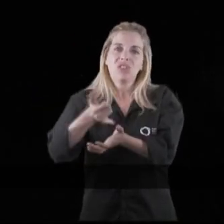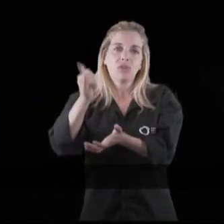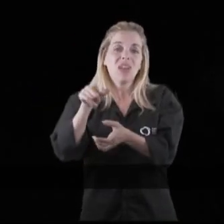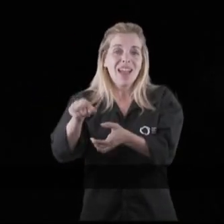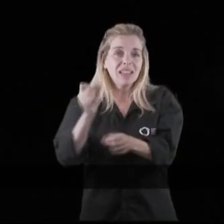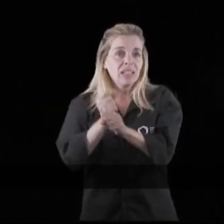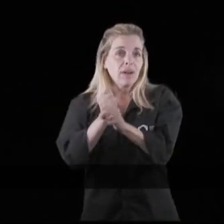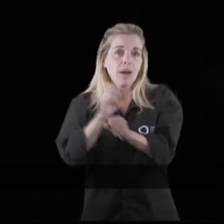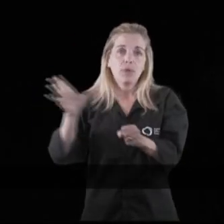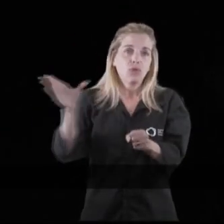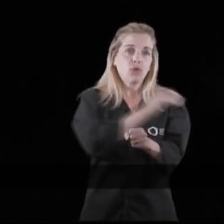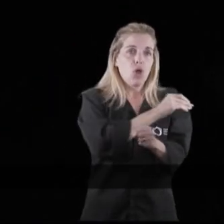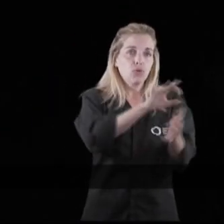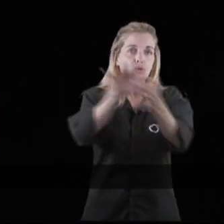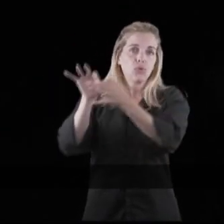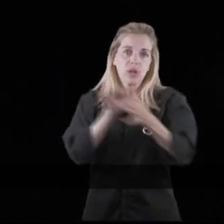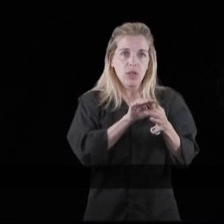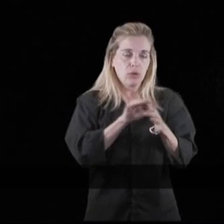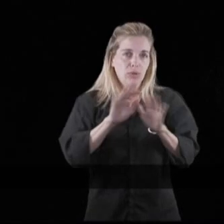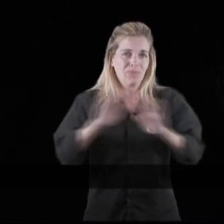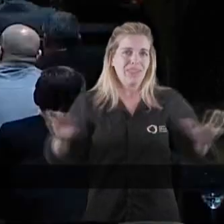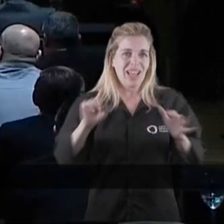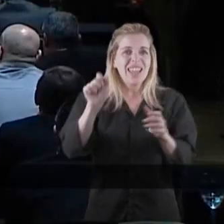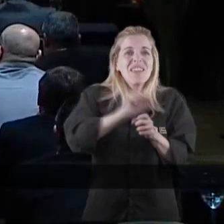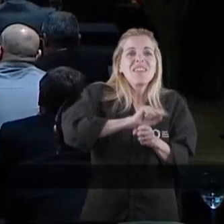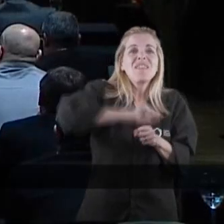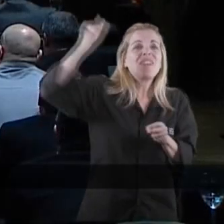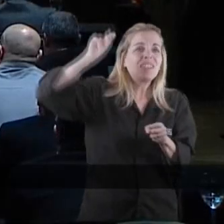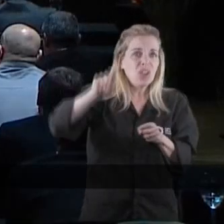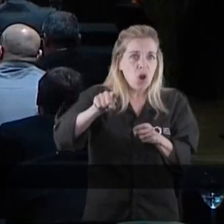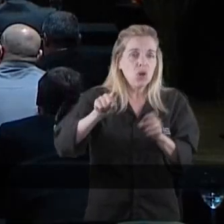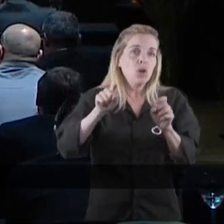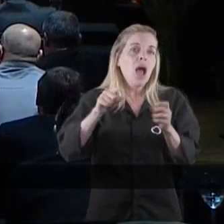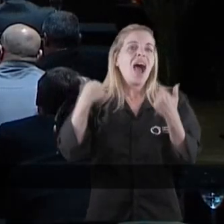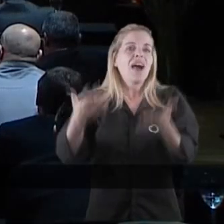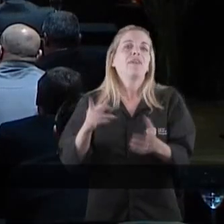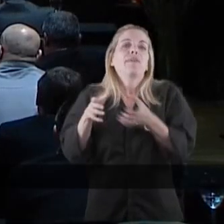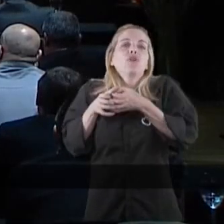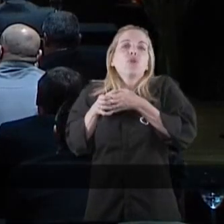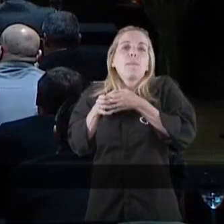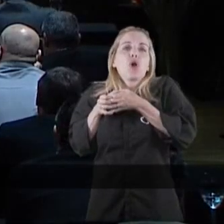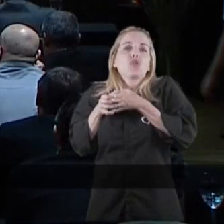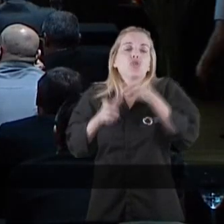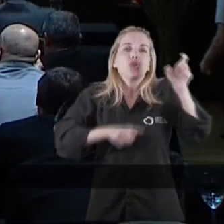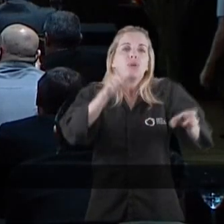todos, para que la inflación no se vuelva ganancia de unos pocos y pérdida de